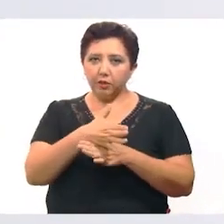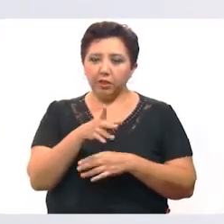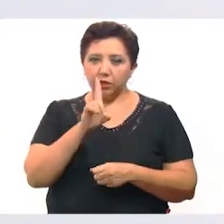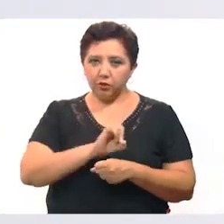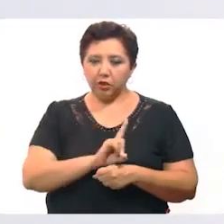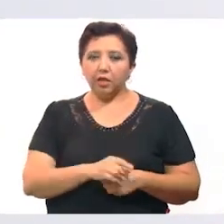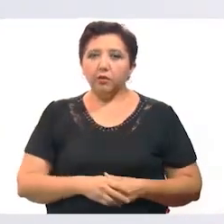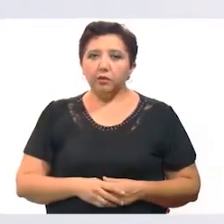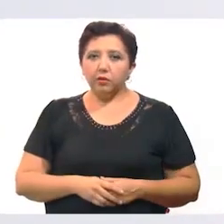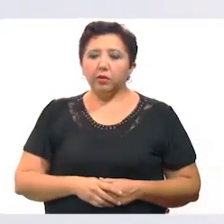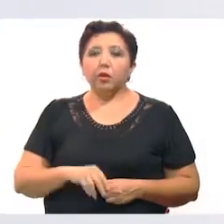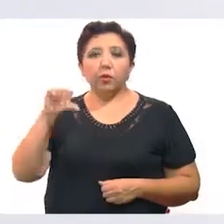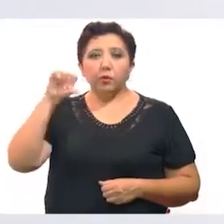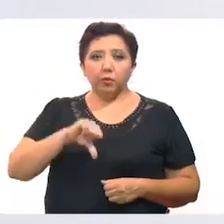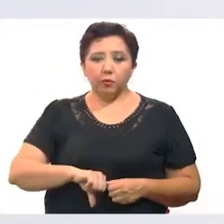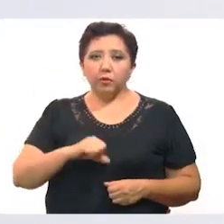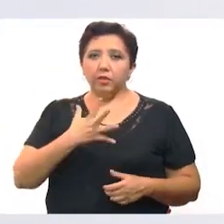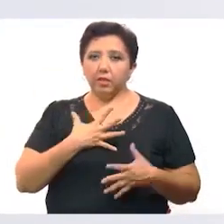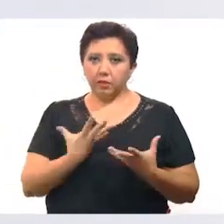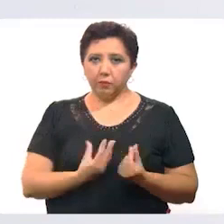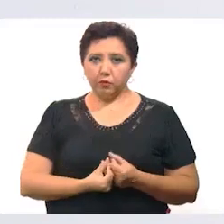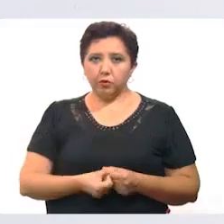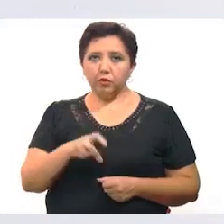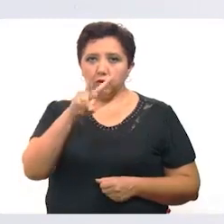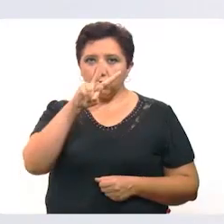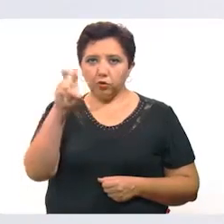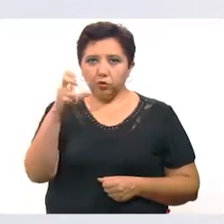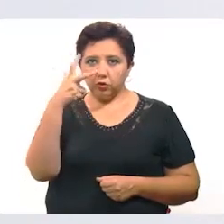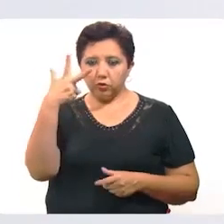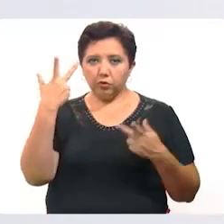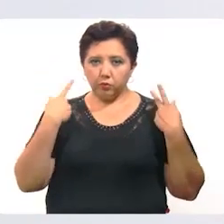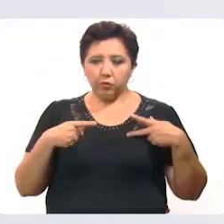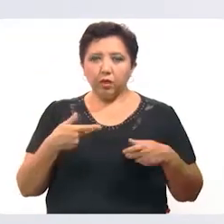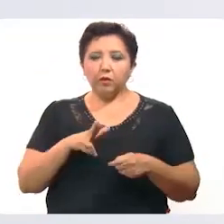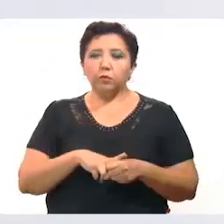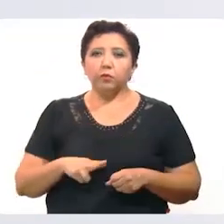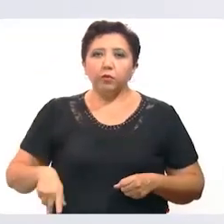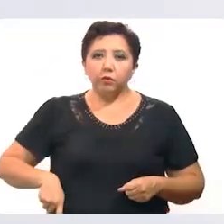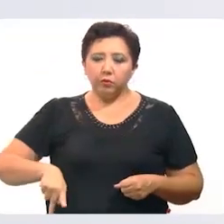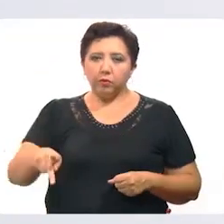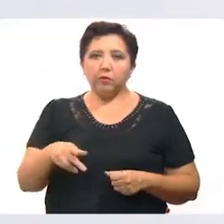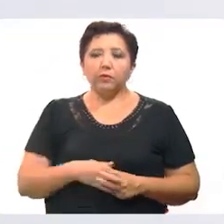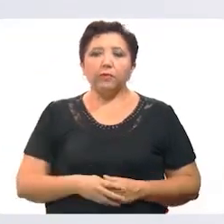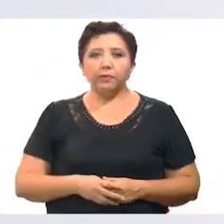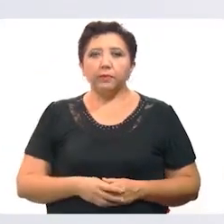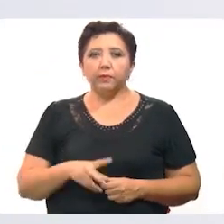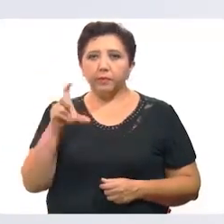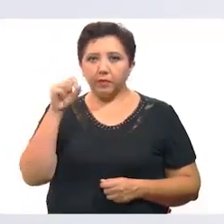hospitalaria y los ingresos diarios. El día de hoy tenemos 208 pacientes en hospitales públicos.